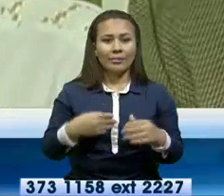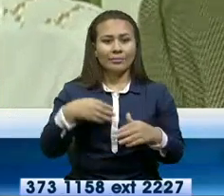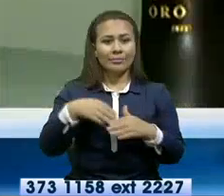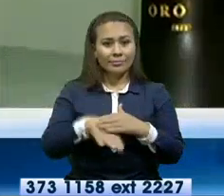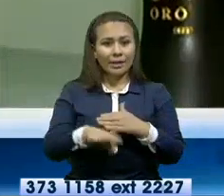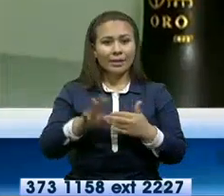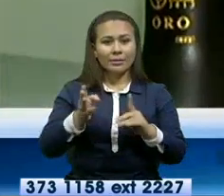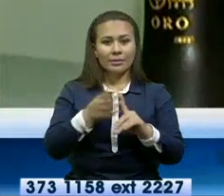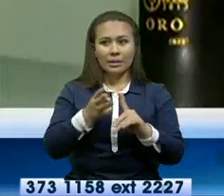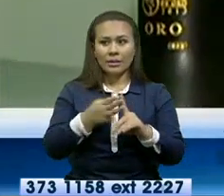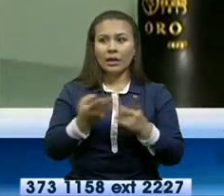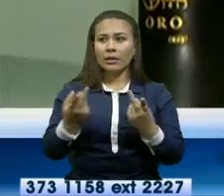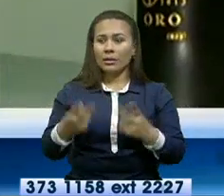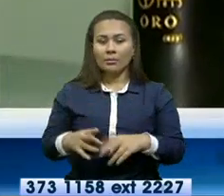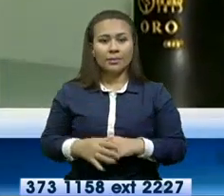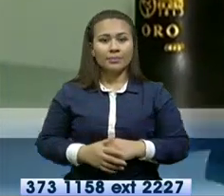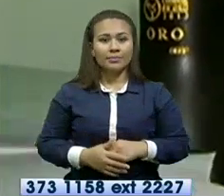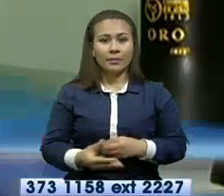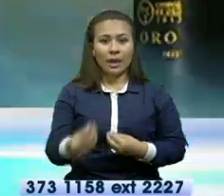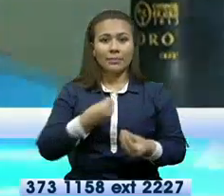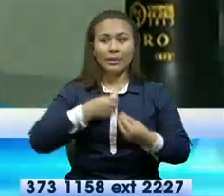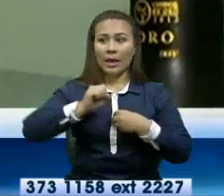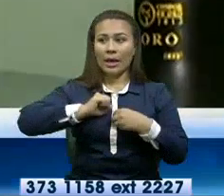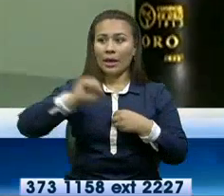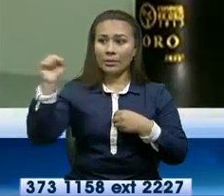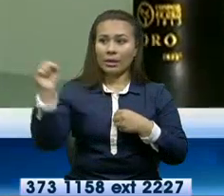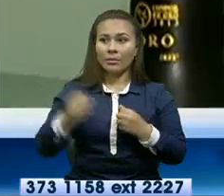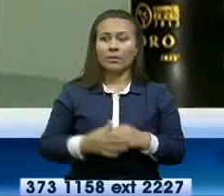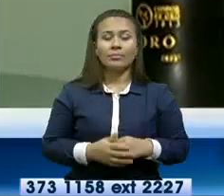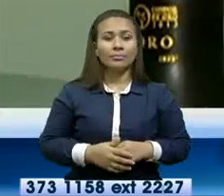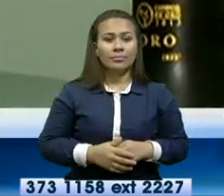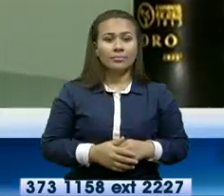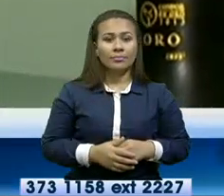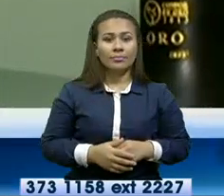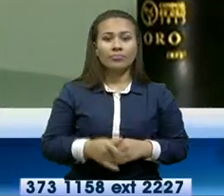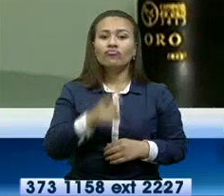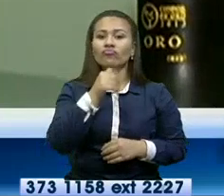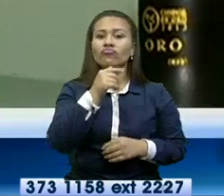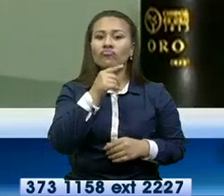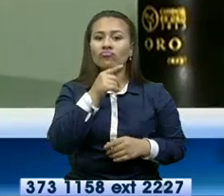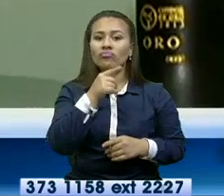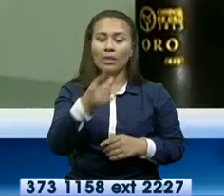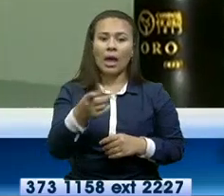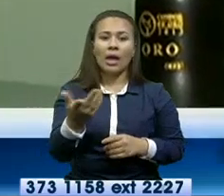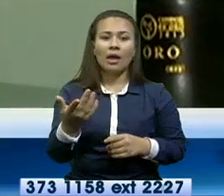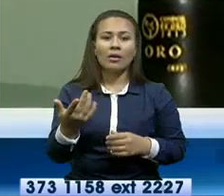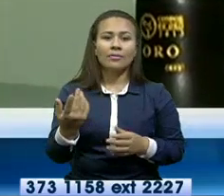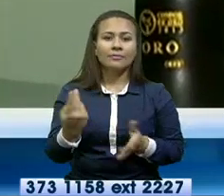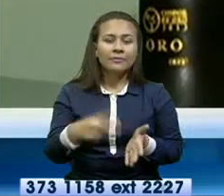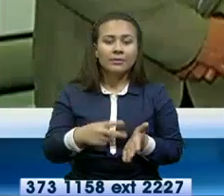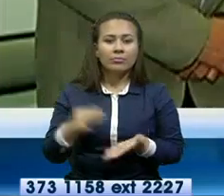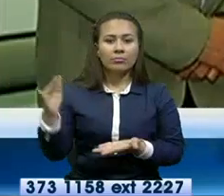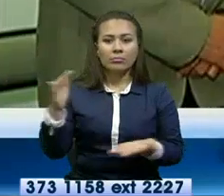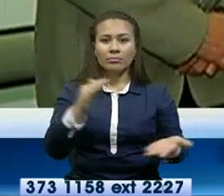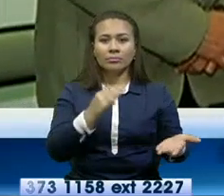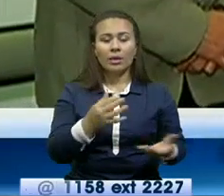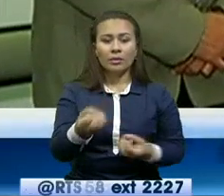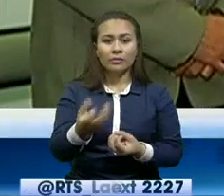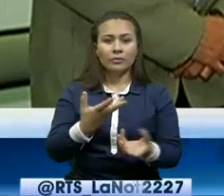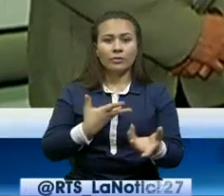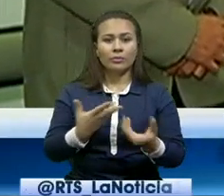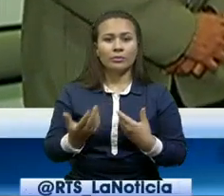vez. Los ganadores de la 29ª edición obtendrán su pase al Festival de Cannes,